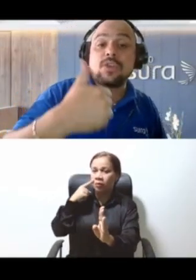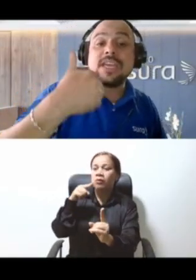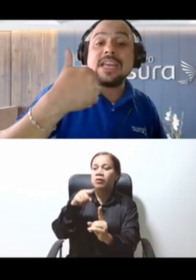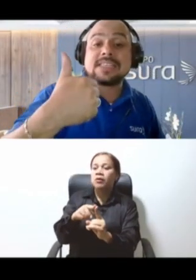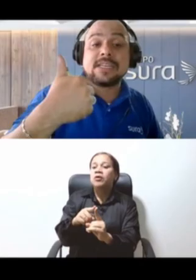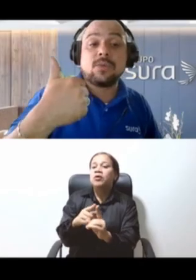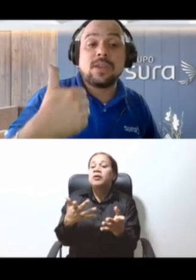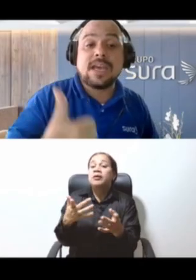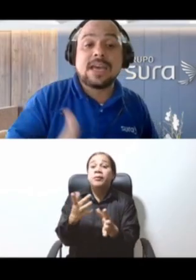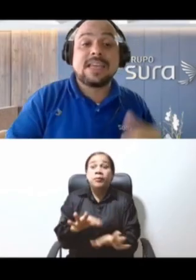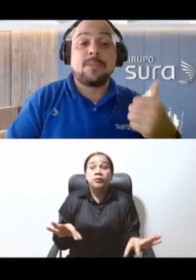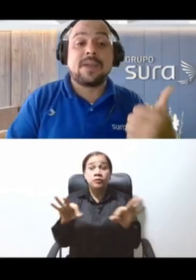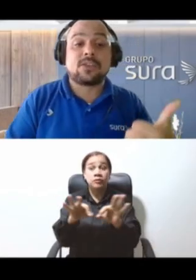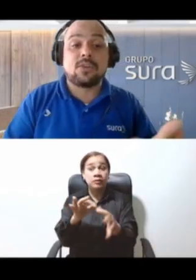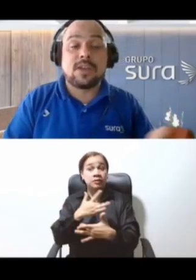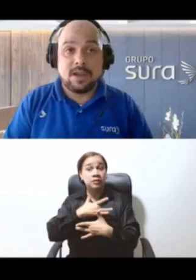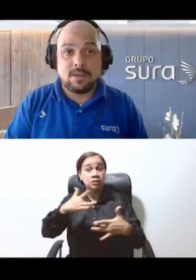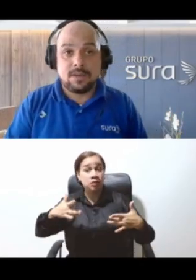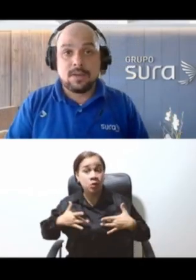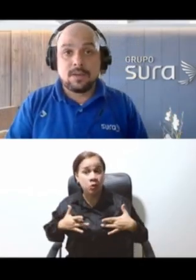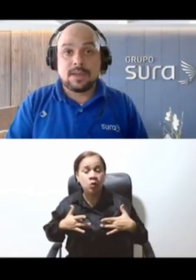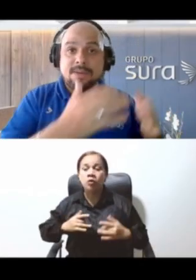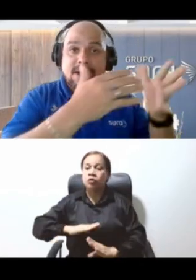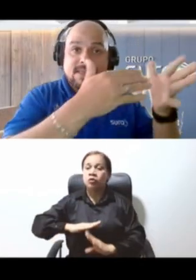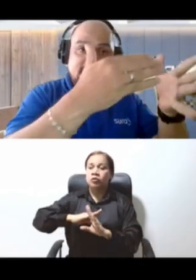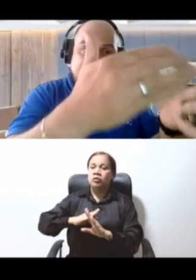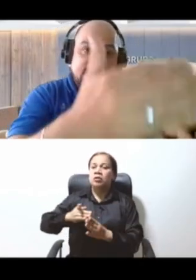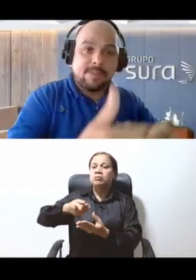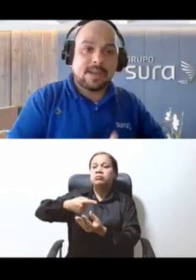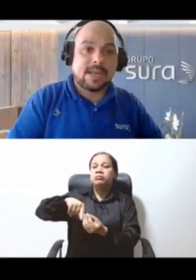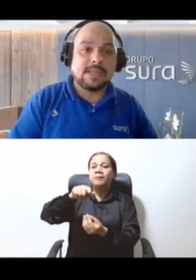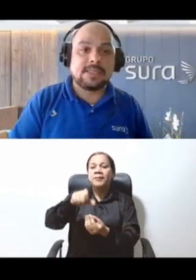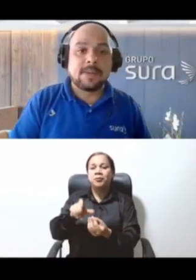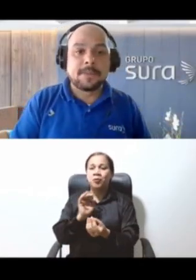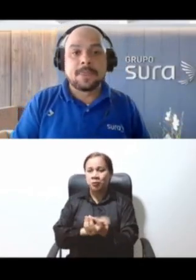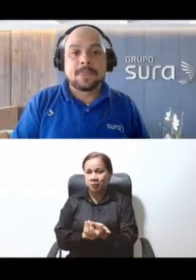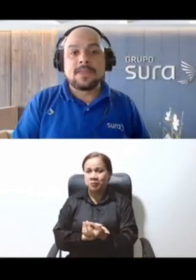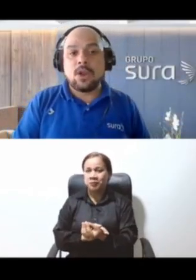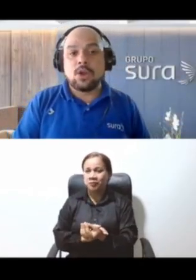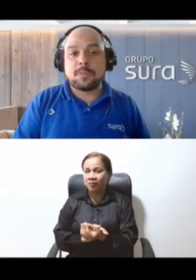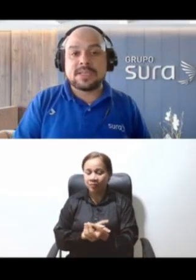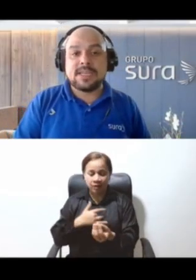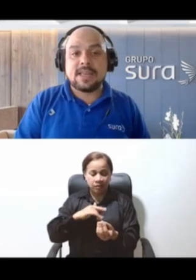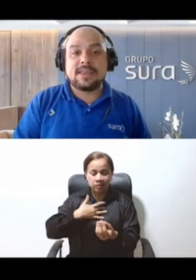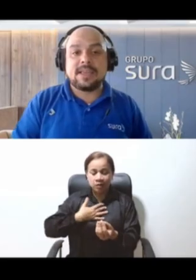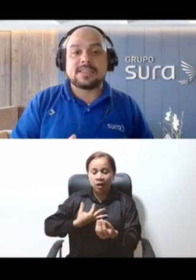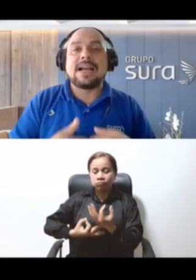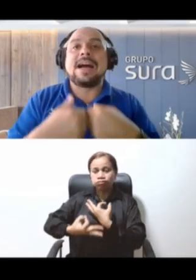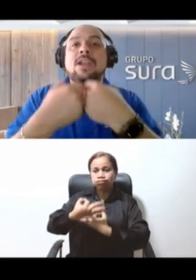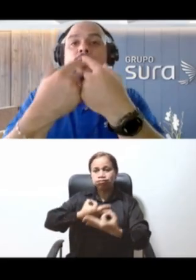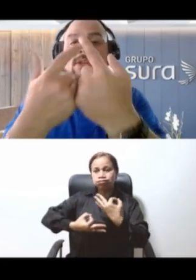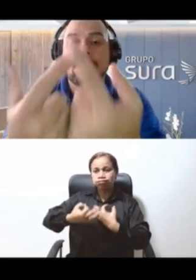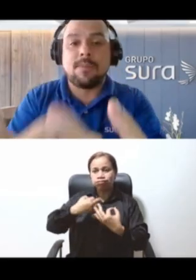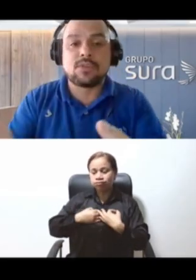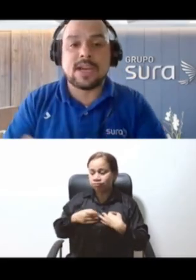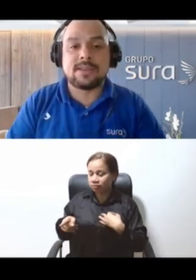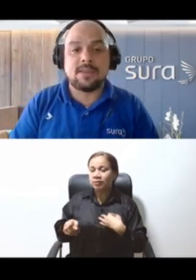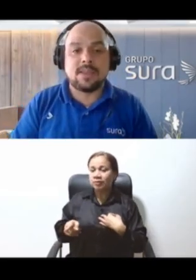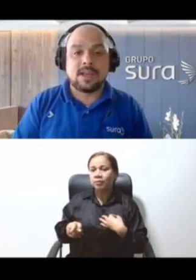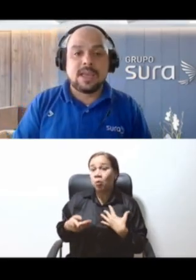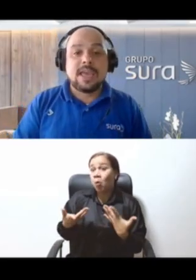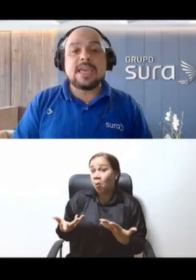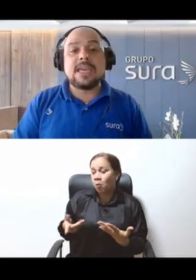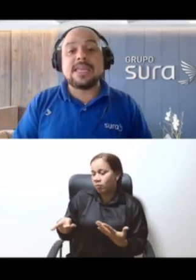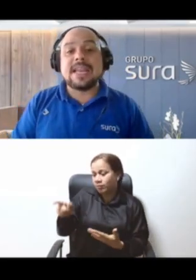la salud y la seguridad del personal que va a atender la emergencia, de los pacientes a los que vamos